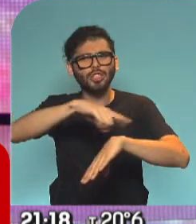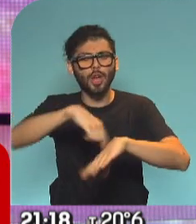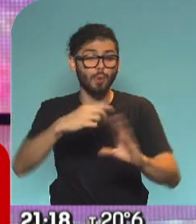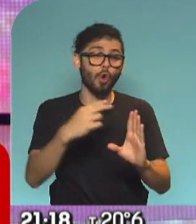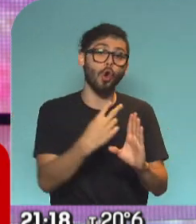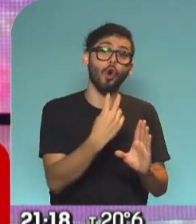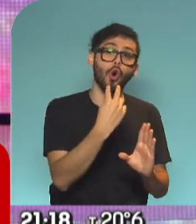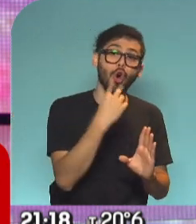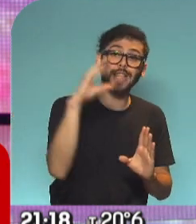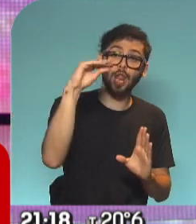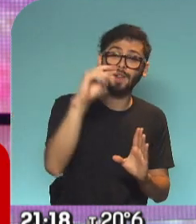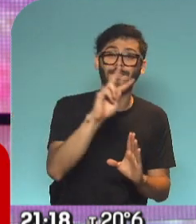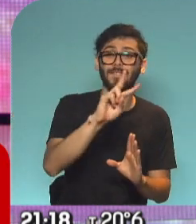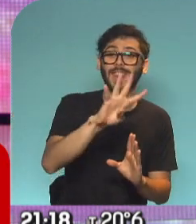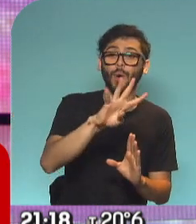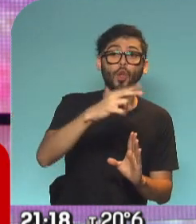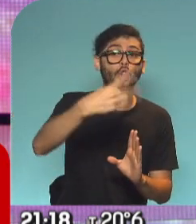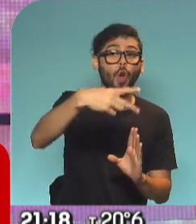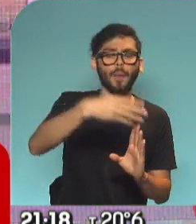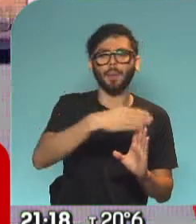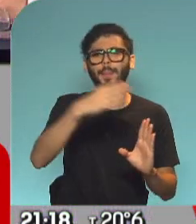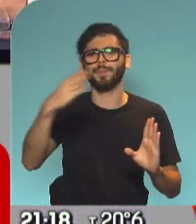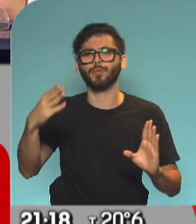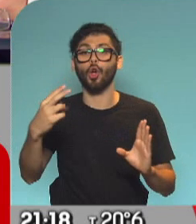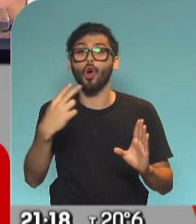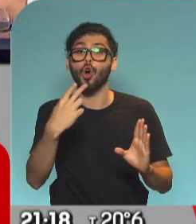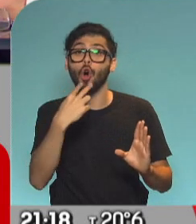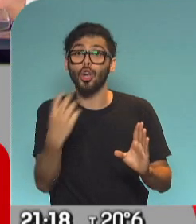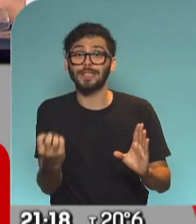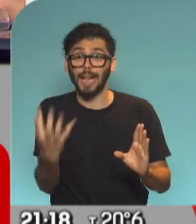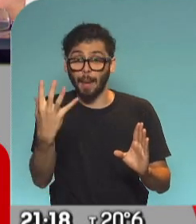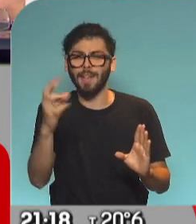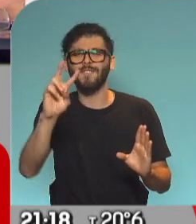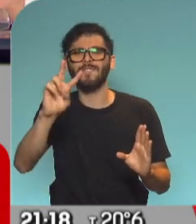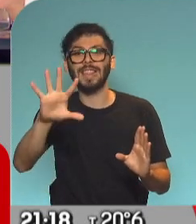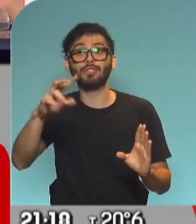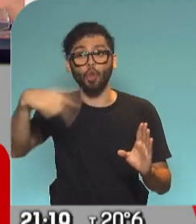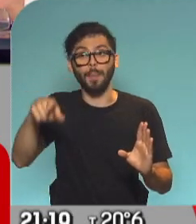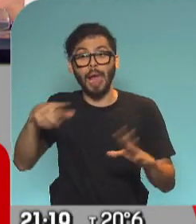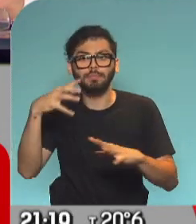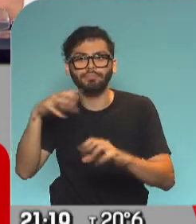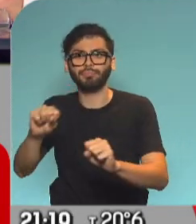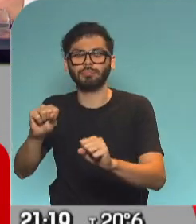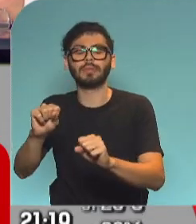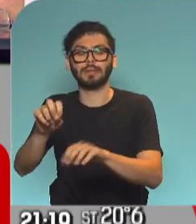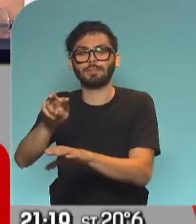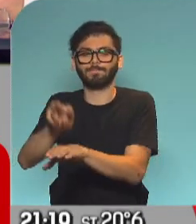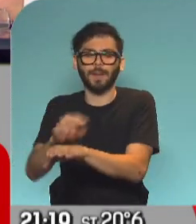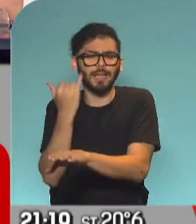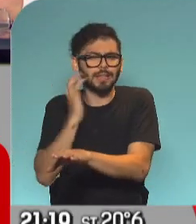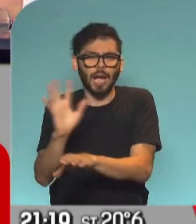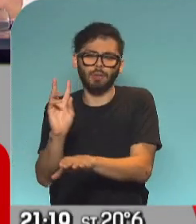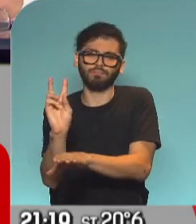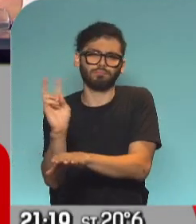noche del 24 de noviembre y las 11 de la mañana del 25 de noviembre, cuando finalmente fue encontrado ya